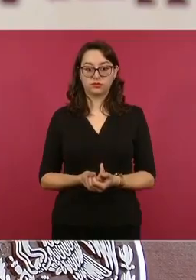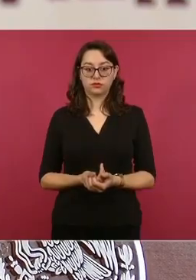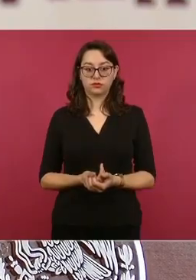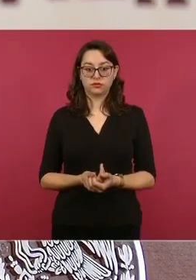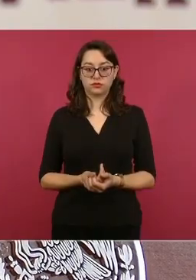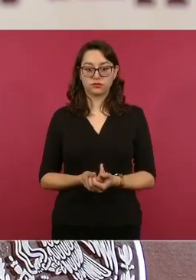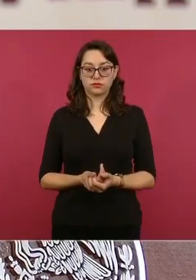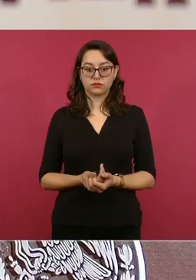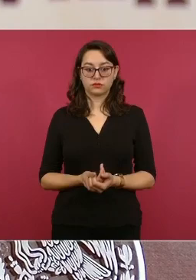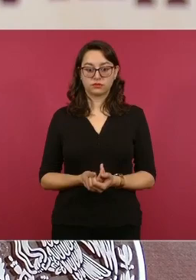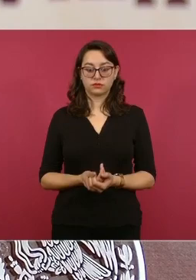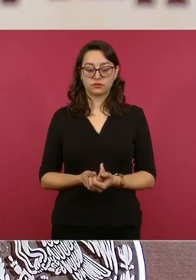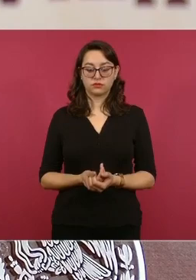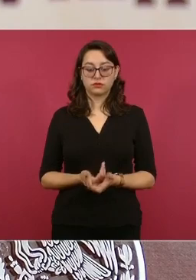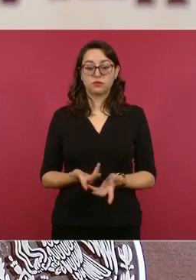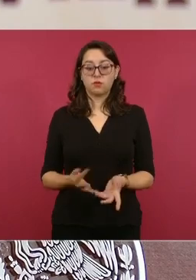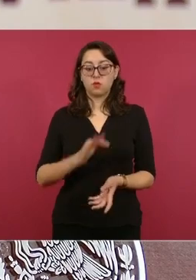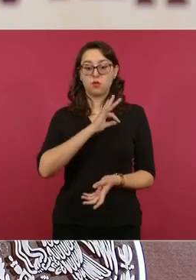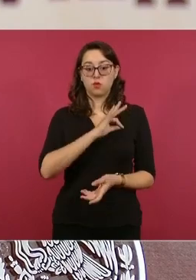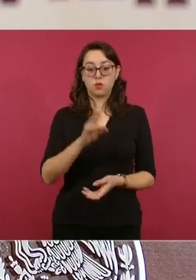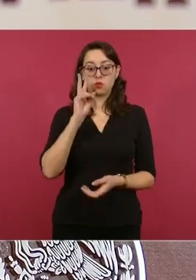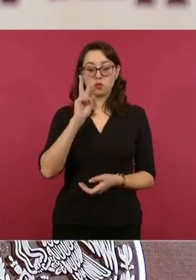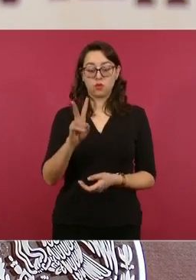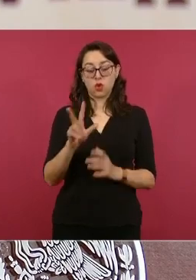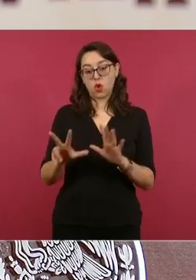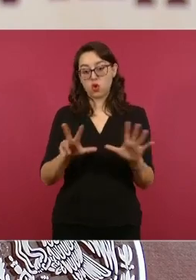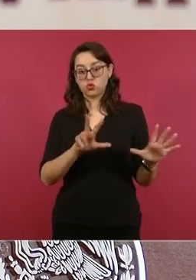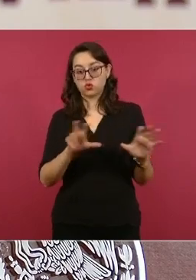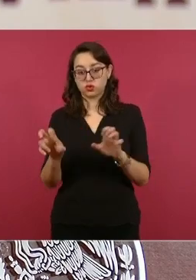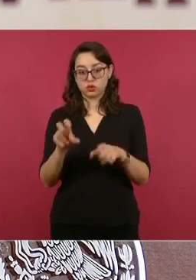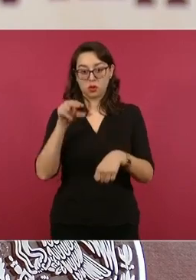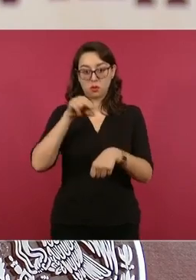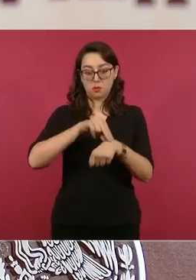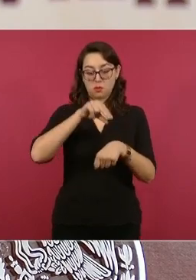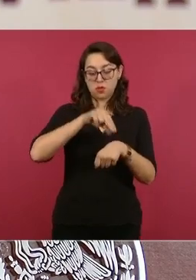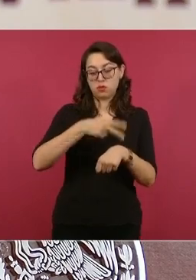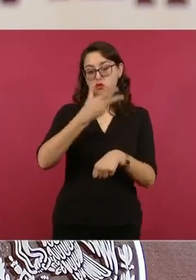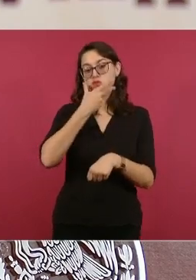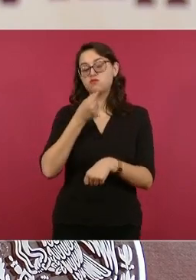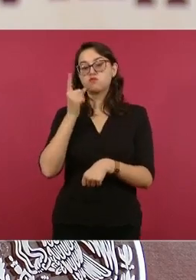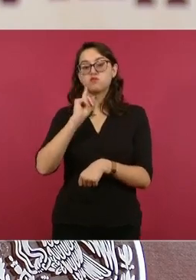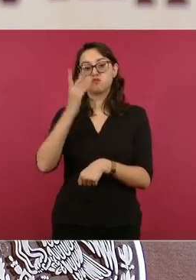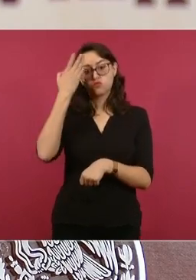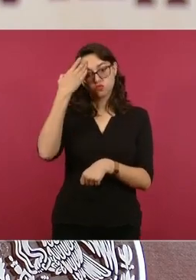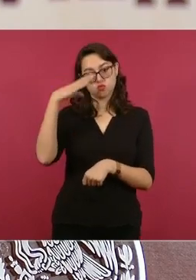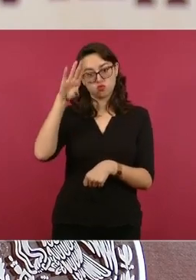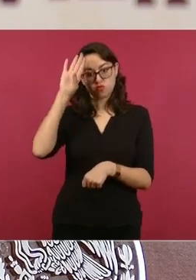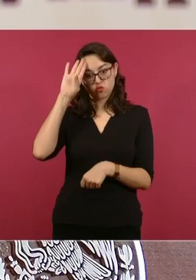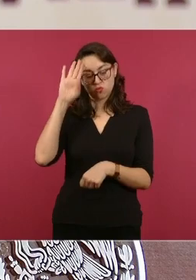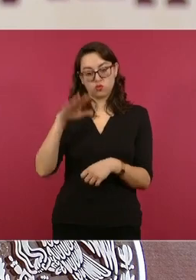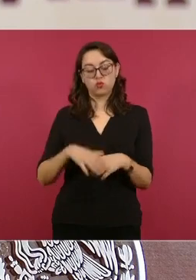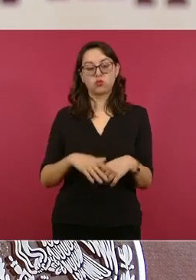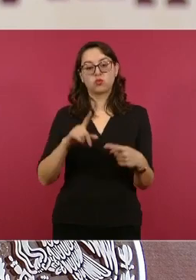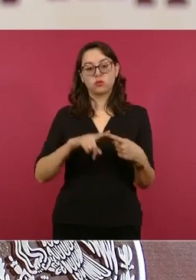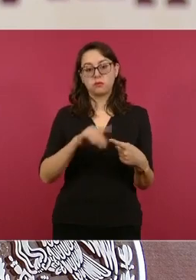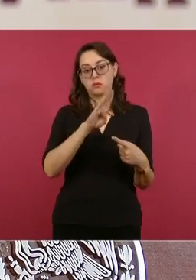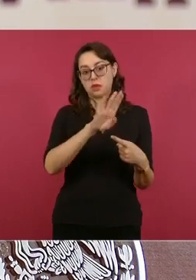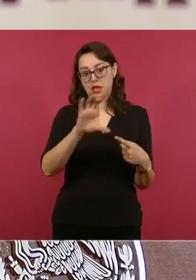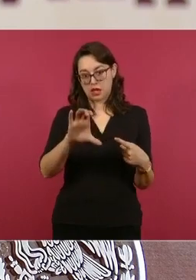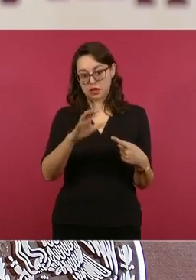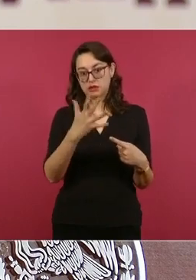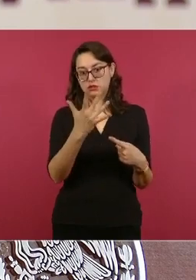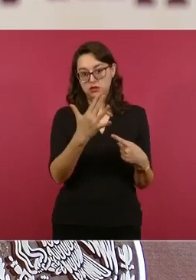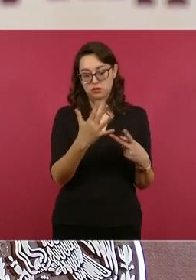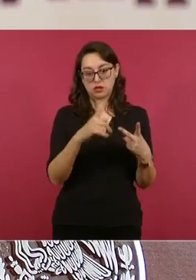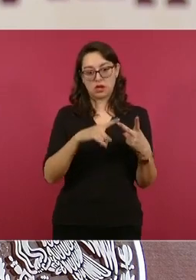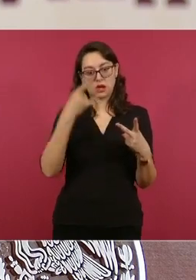tenemos esta distribución de estos 800 médicas y médicos cubanos, los 51 que están en Baja California,